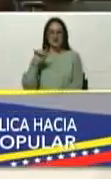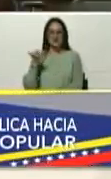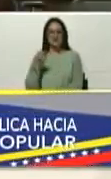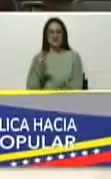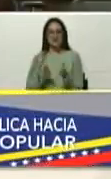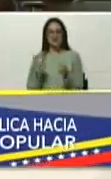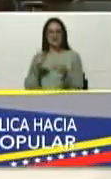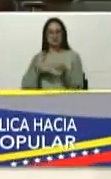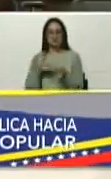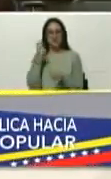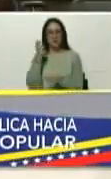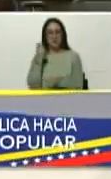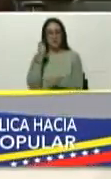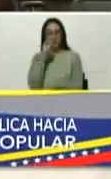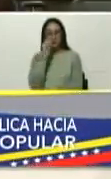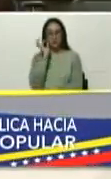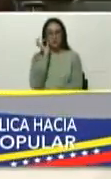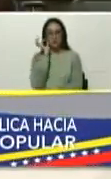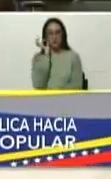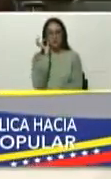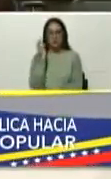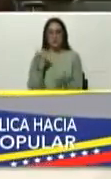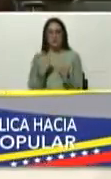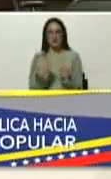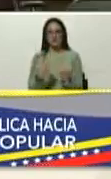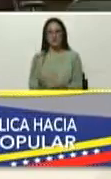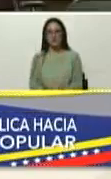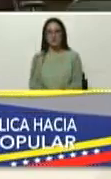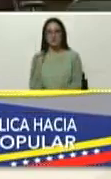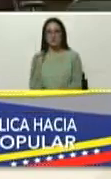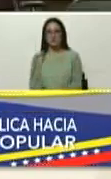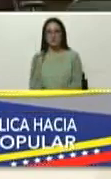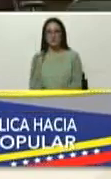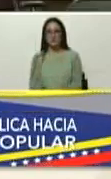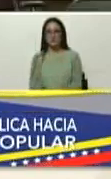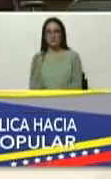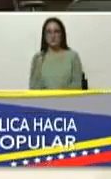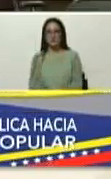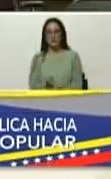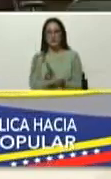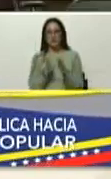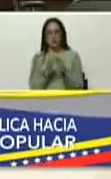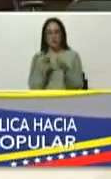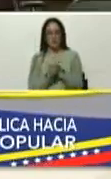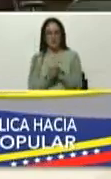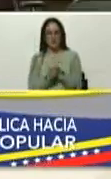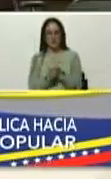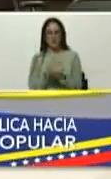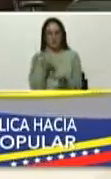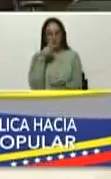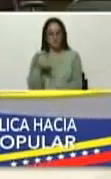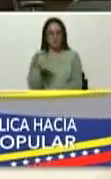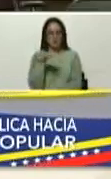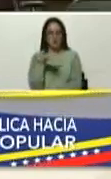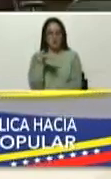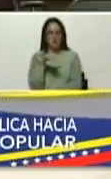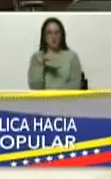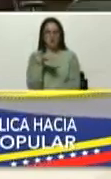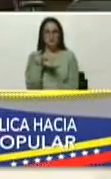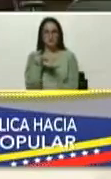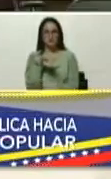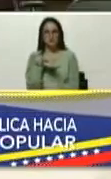los diputados y diputadas presentes. Bueno, y todos los compañeros del Poder Popular, no sé si están